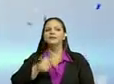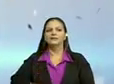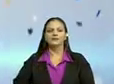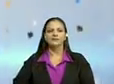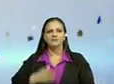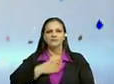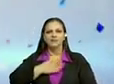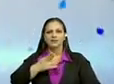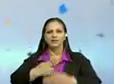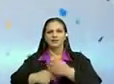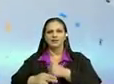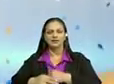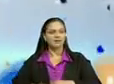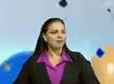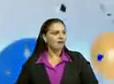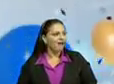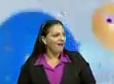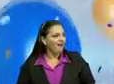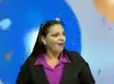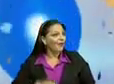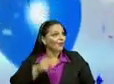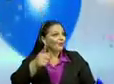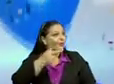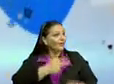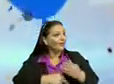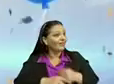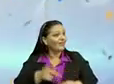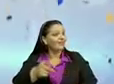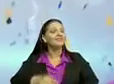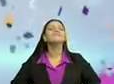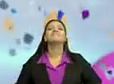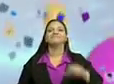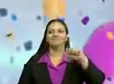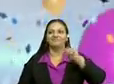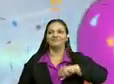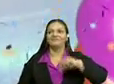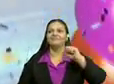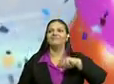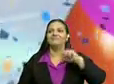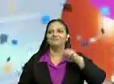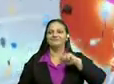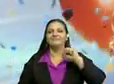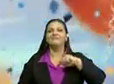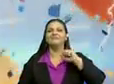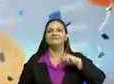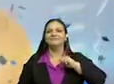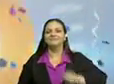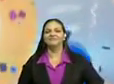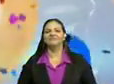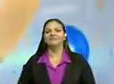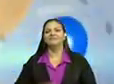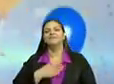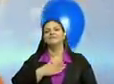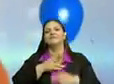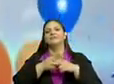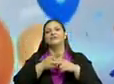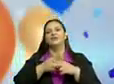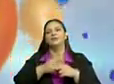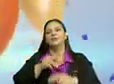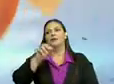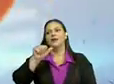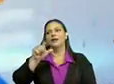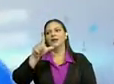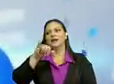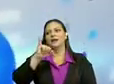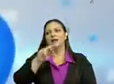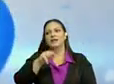mi hija. ¡Hasta! Ahí está. Amira Palacios Montaño. Está cumpliendo, ya ella es casada, oye,